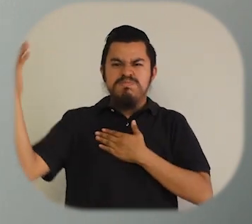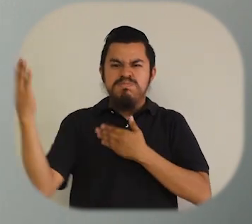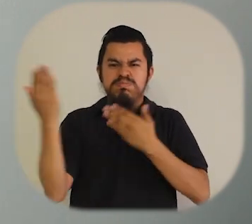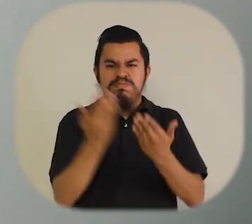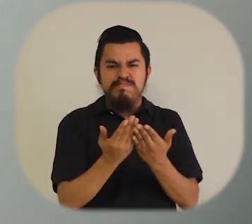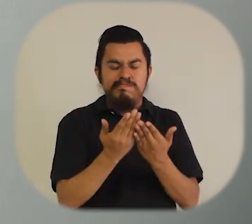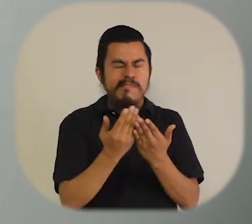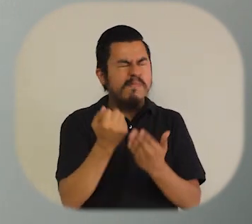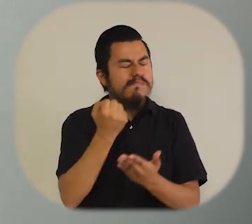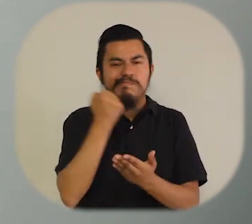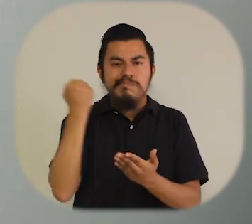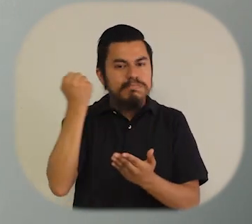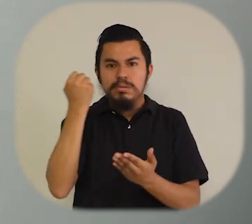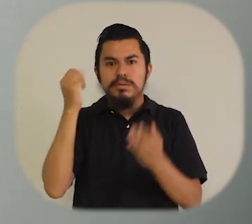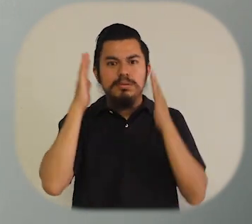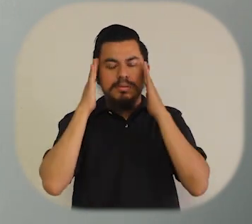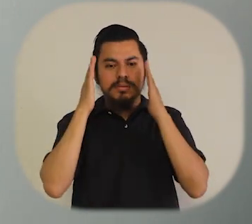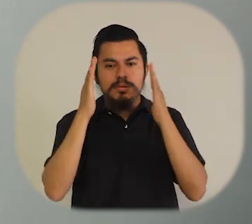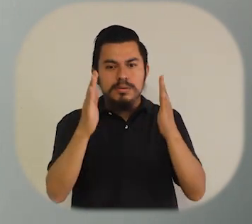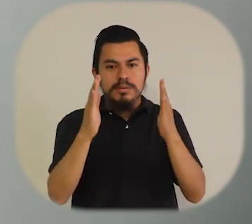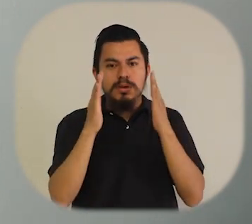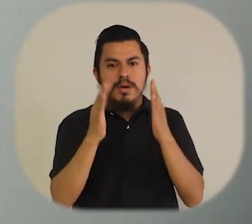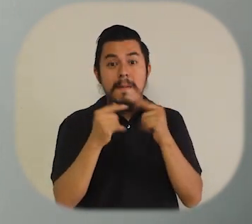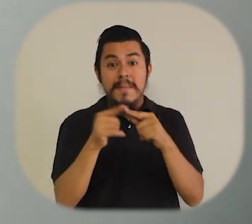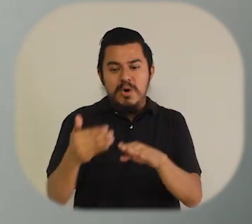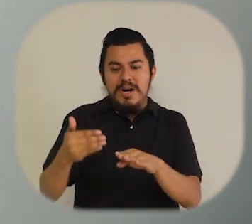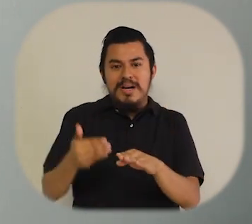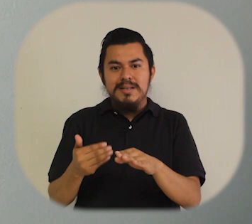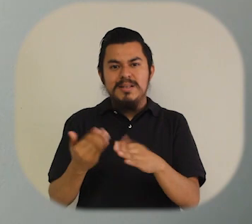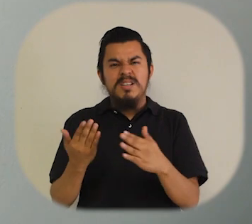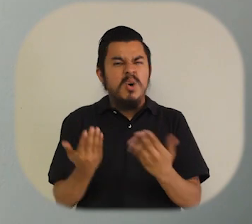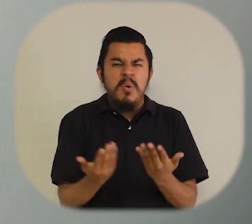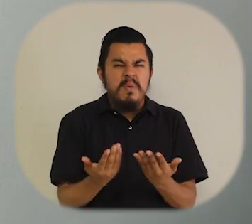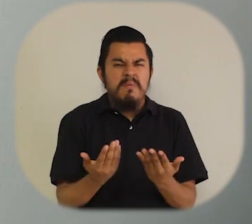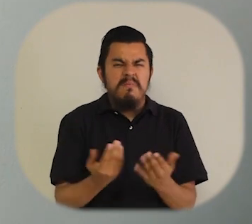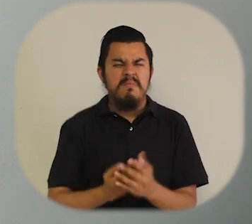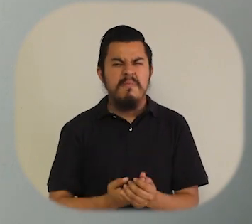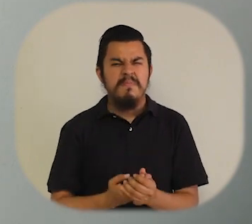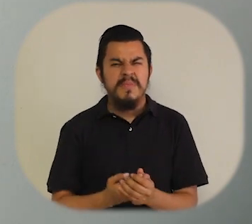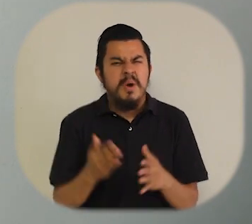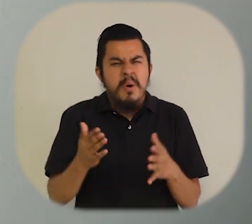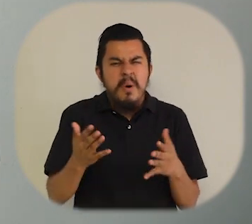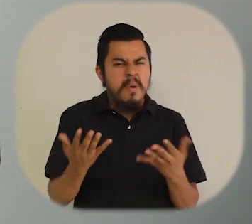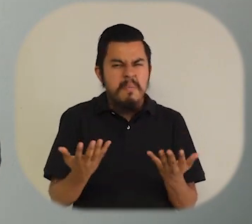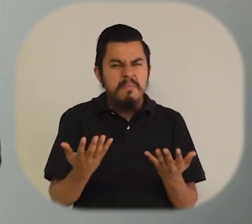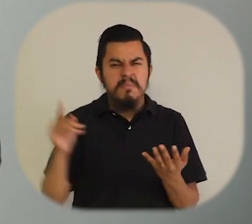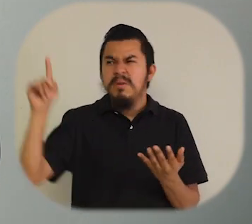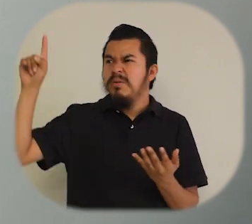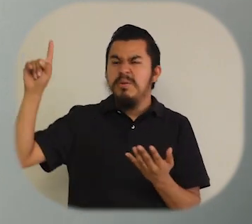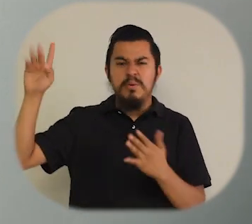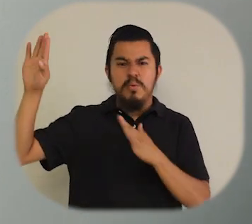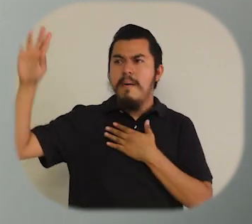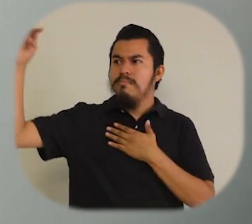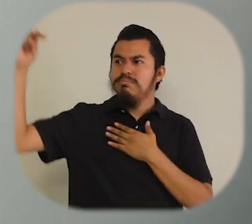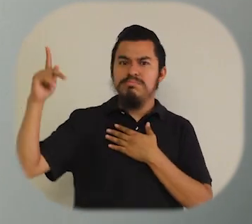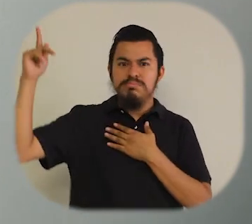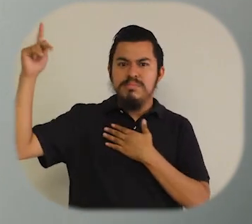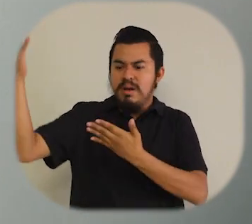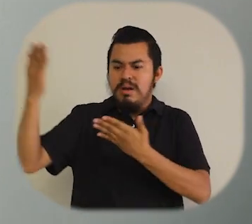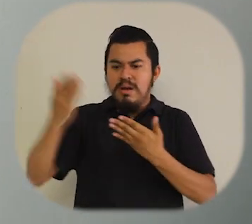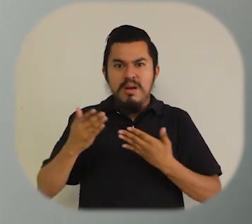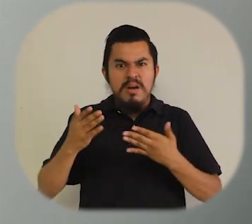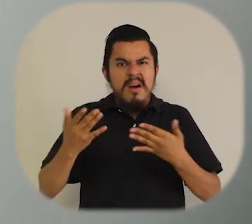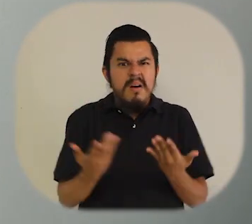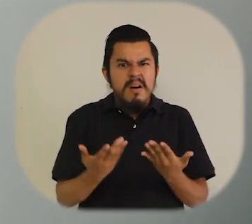antes de hablar de eso, ¿cómo es que el hecho de que Dios nos dio una promesa en sí? Esto es una bendición muy grande. El